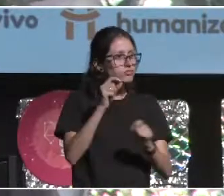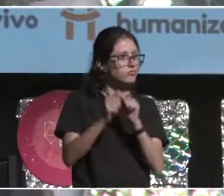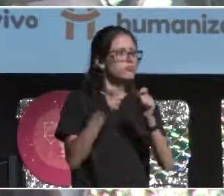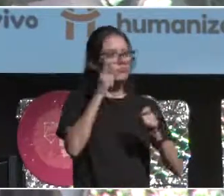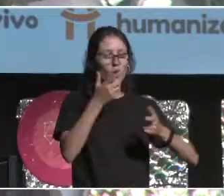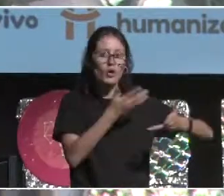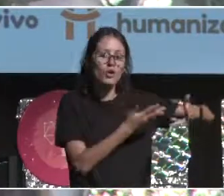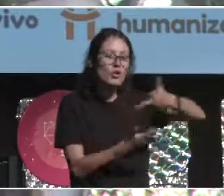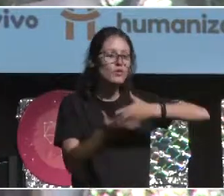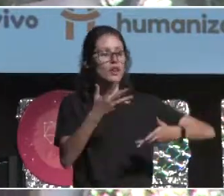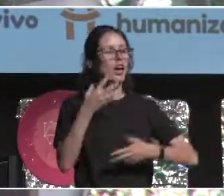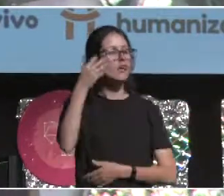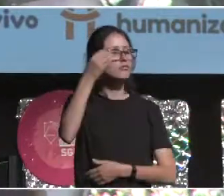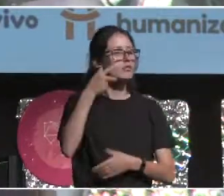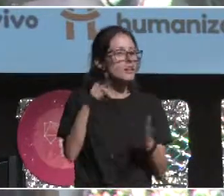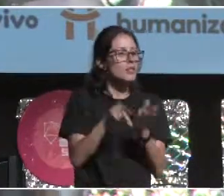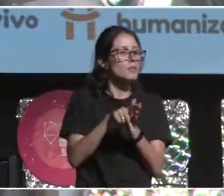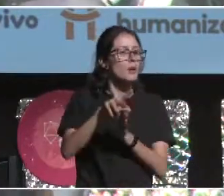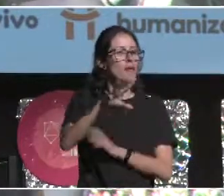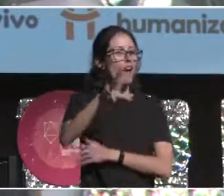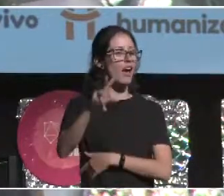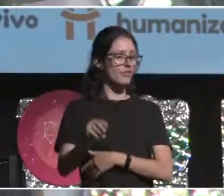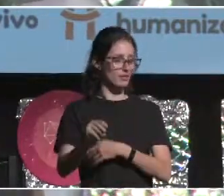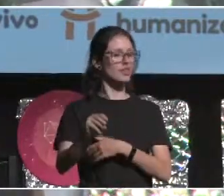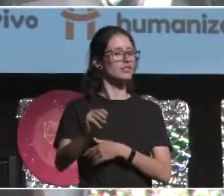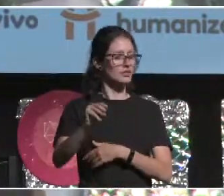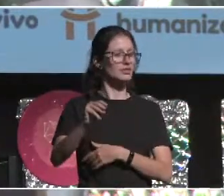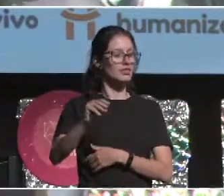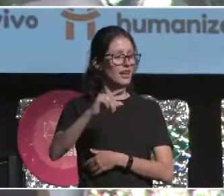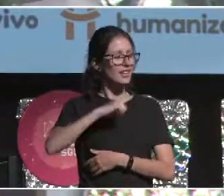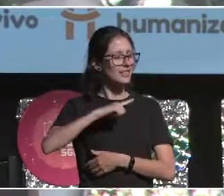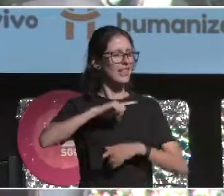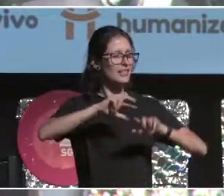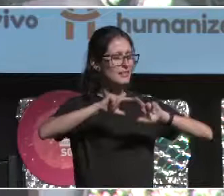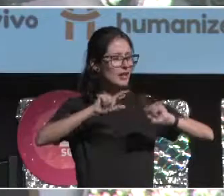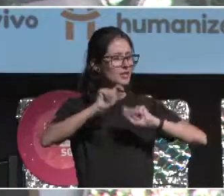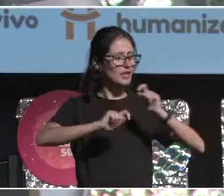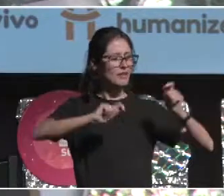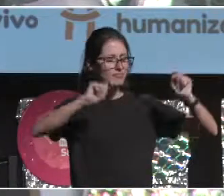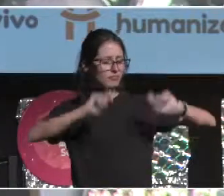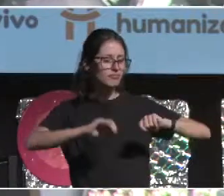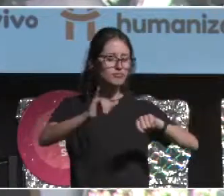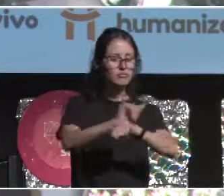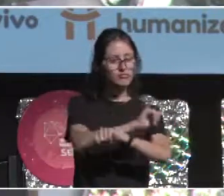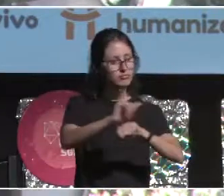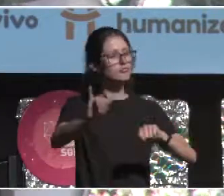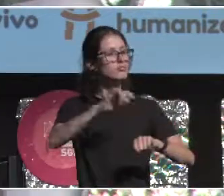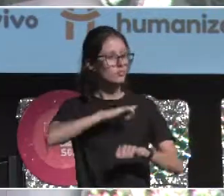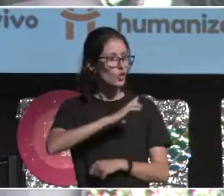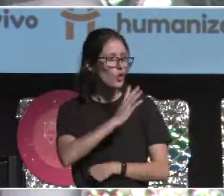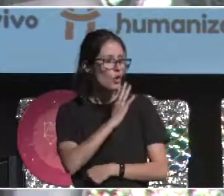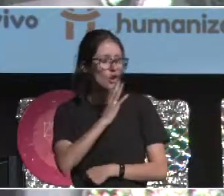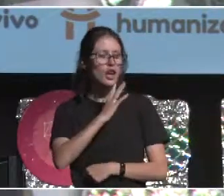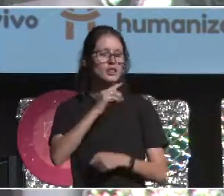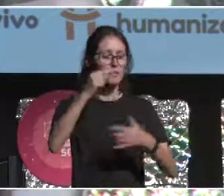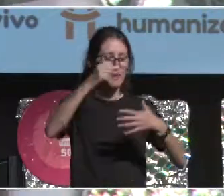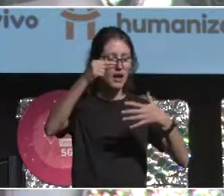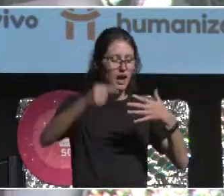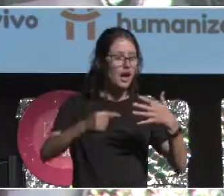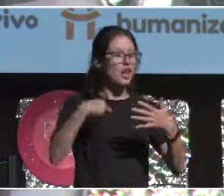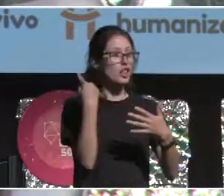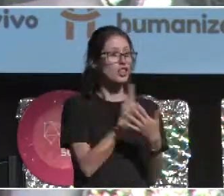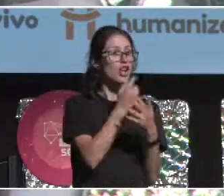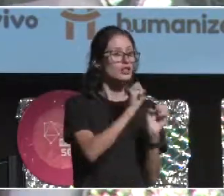experiencias de África. Tienen unas capacitaciones, tienen unas capacidades, unas herramientas que conocen, pero aquí les enseñamos en cómo